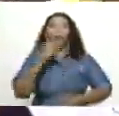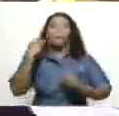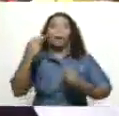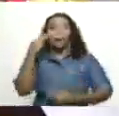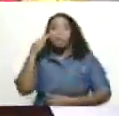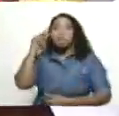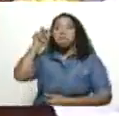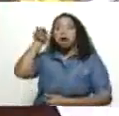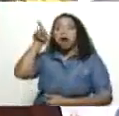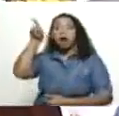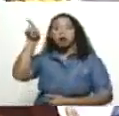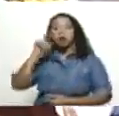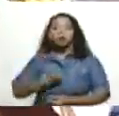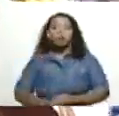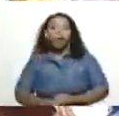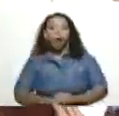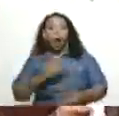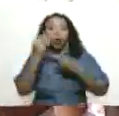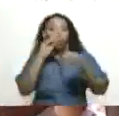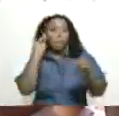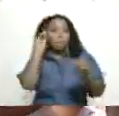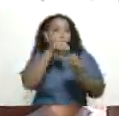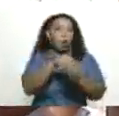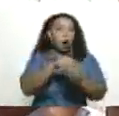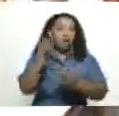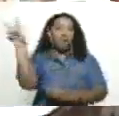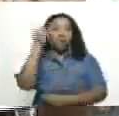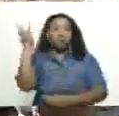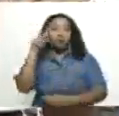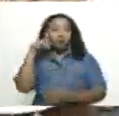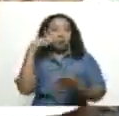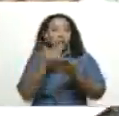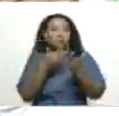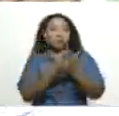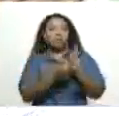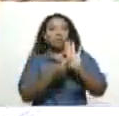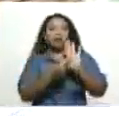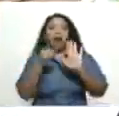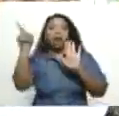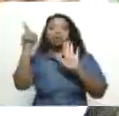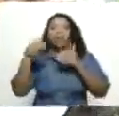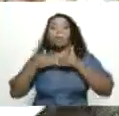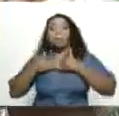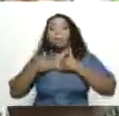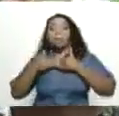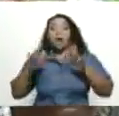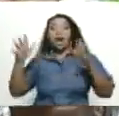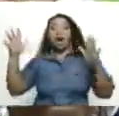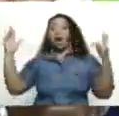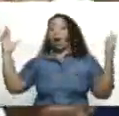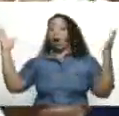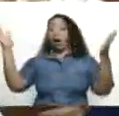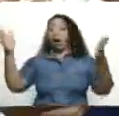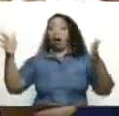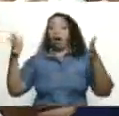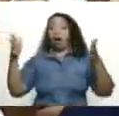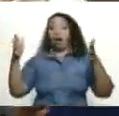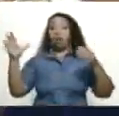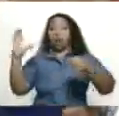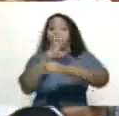presenciar lo que iba a ser la invasión de Venezuela y lo que iba a ser la entrada triunfal de